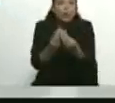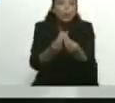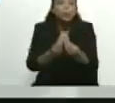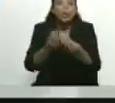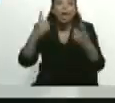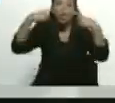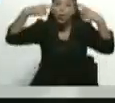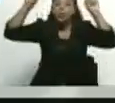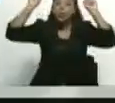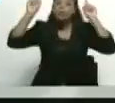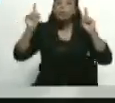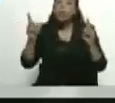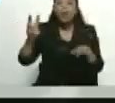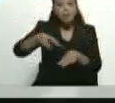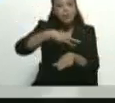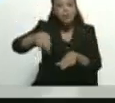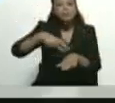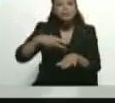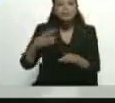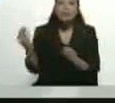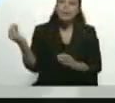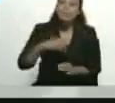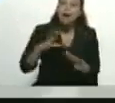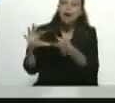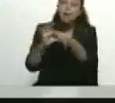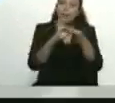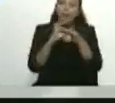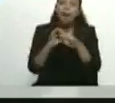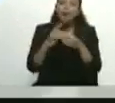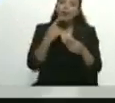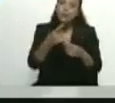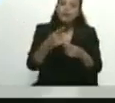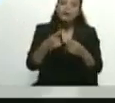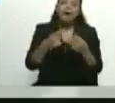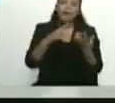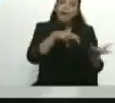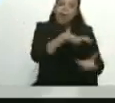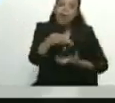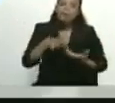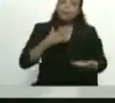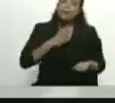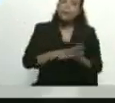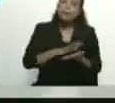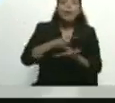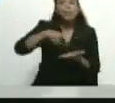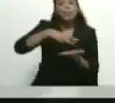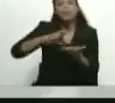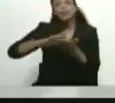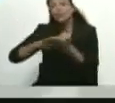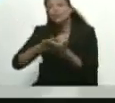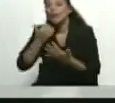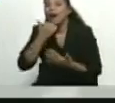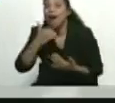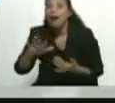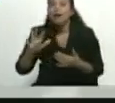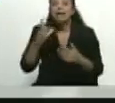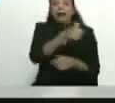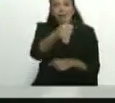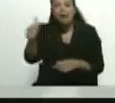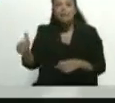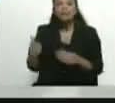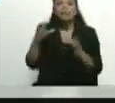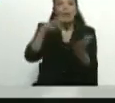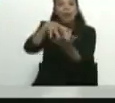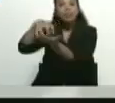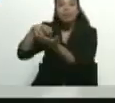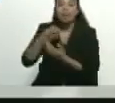triunfo de todos y la música siempre suena más alto que los problemas. Yo siempre lo voy a decir y yo creo que mis compañeros también ponen en práctica esto. En cada uno de los estados ha